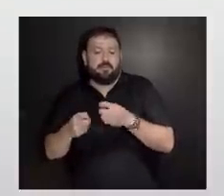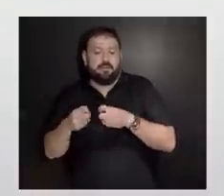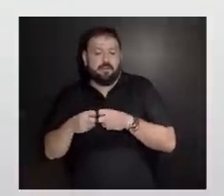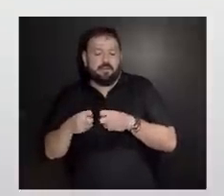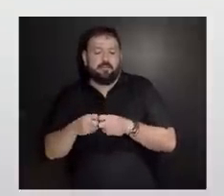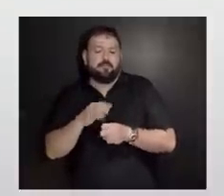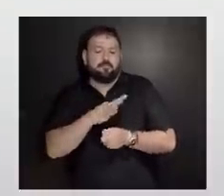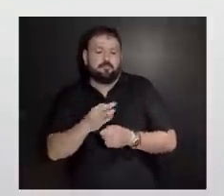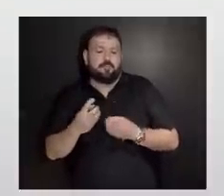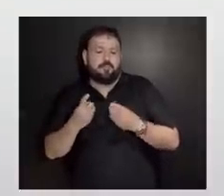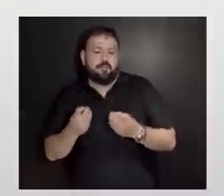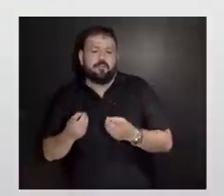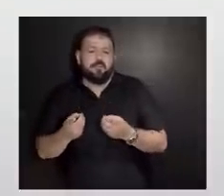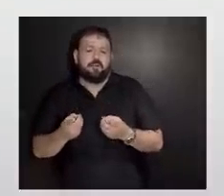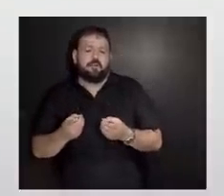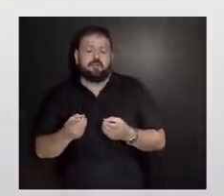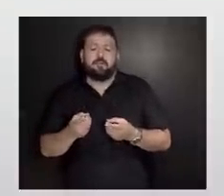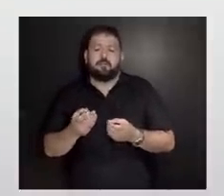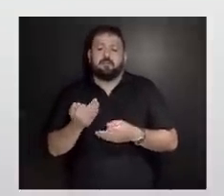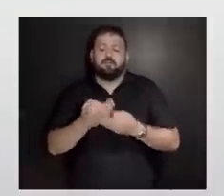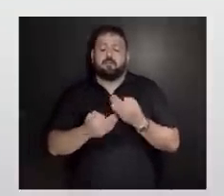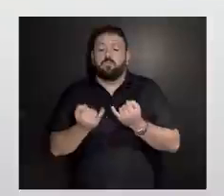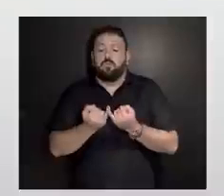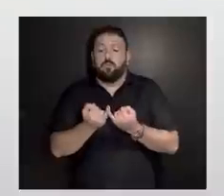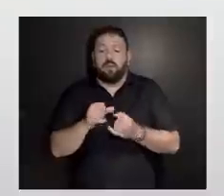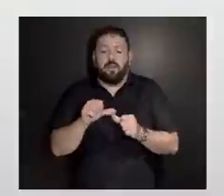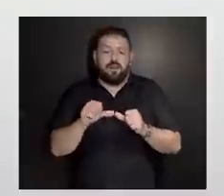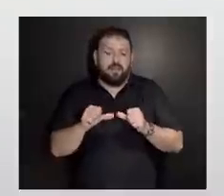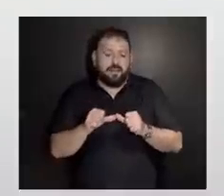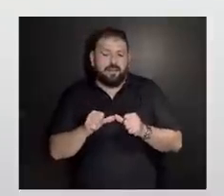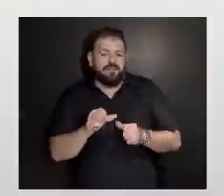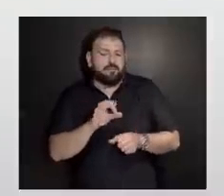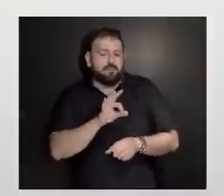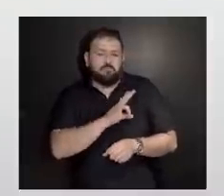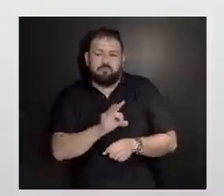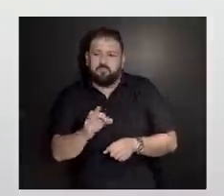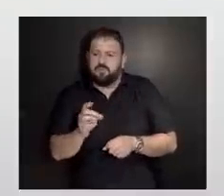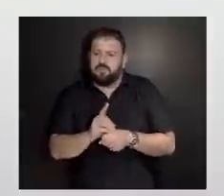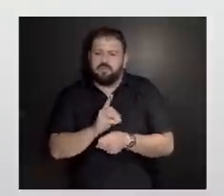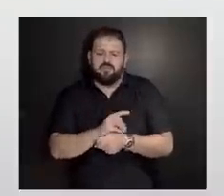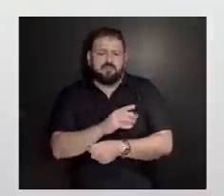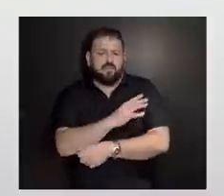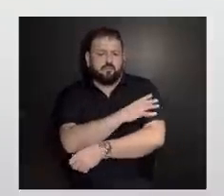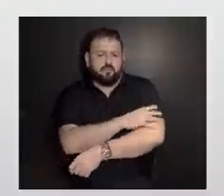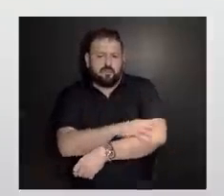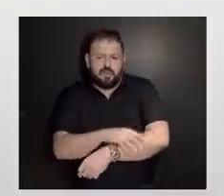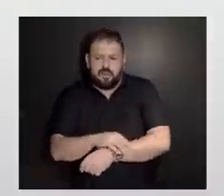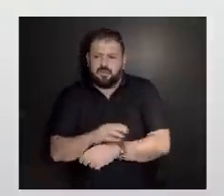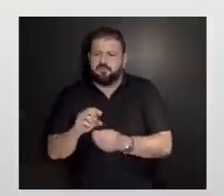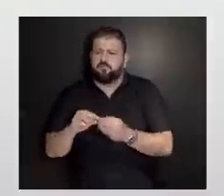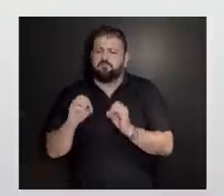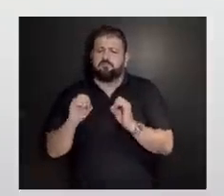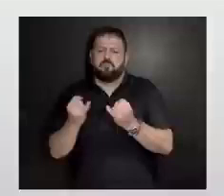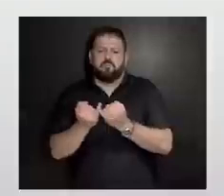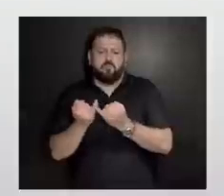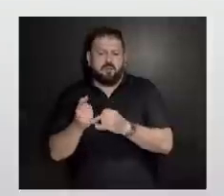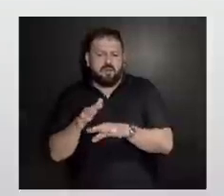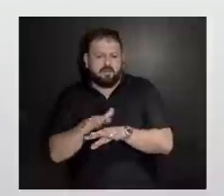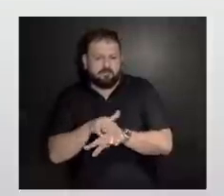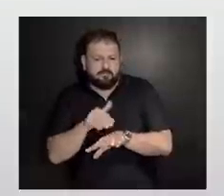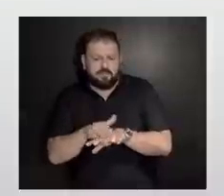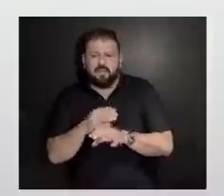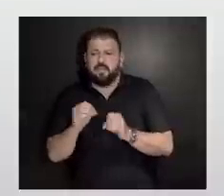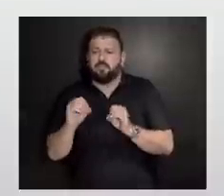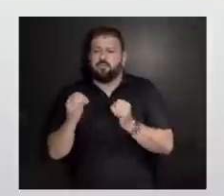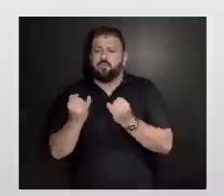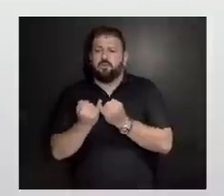por ejemplo, de acuerdo al área que esté afectando. Puede ser desde los brazos, las piernas y puede haber a lo mejor sensaciones como